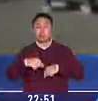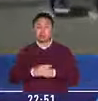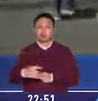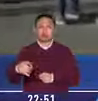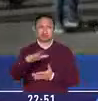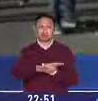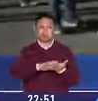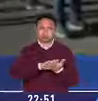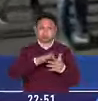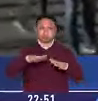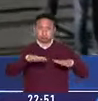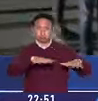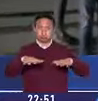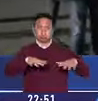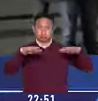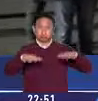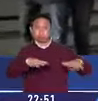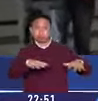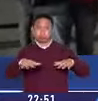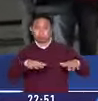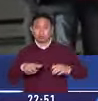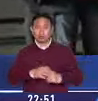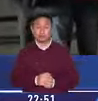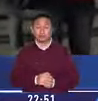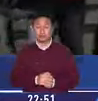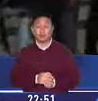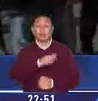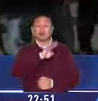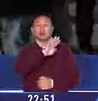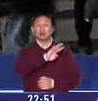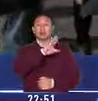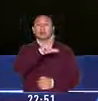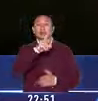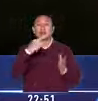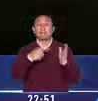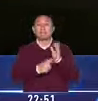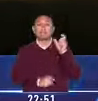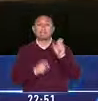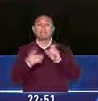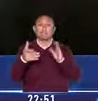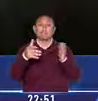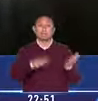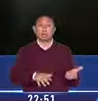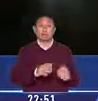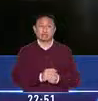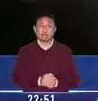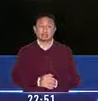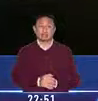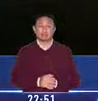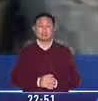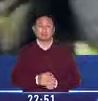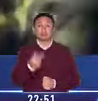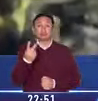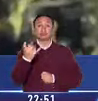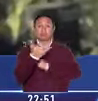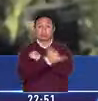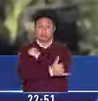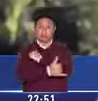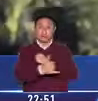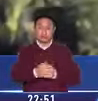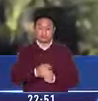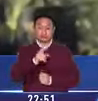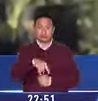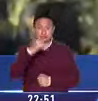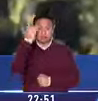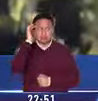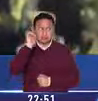destructivos movimientos telúricos que dejaron más de 43.000 muertos en ambos países. La gente entró en pánico.